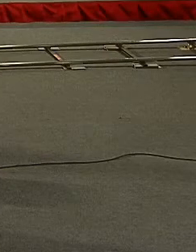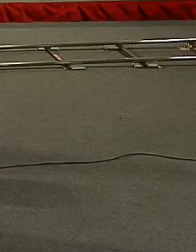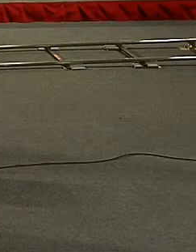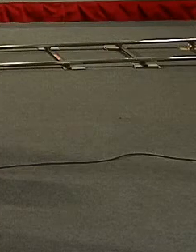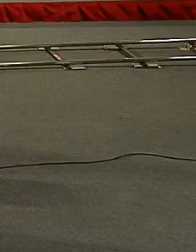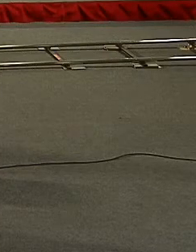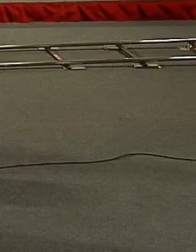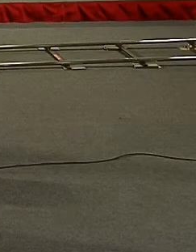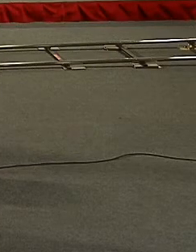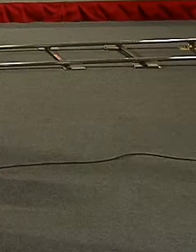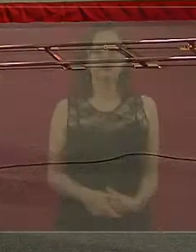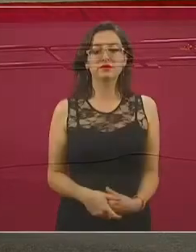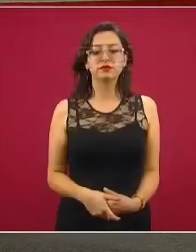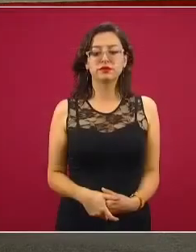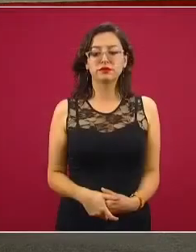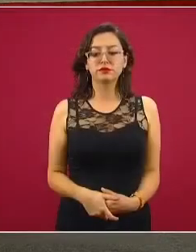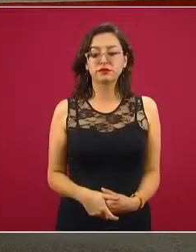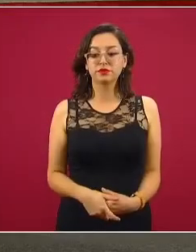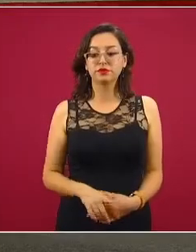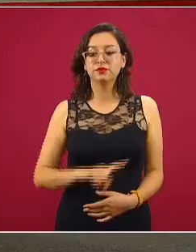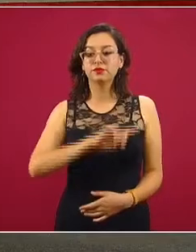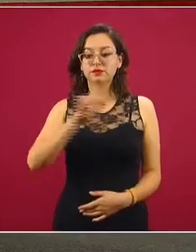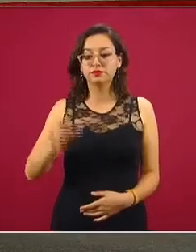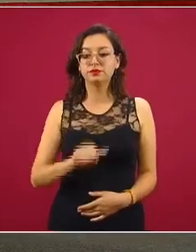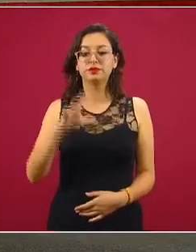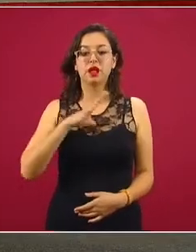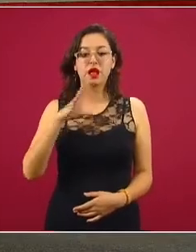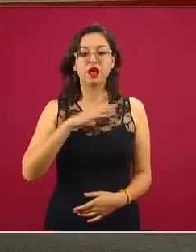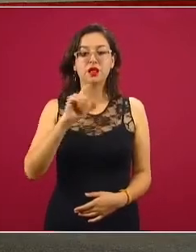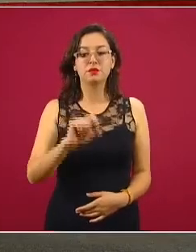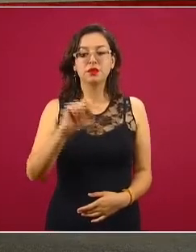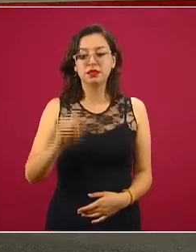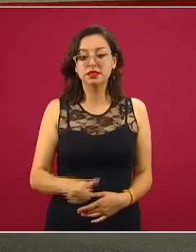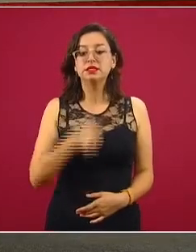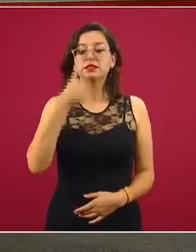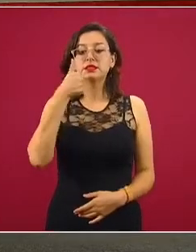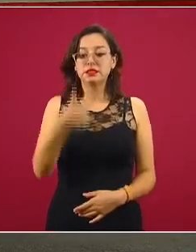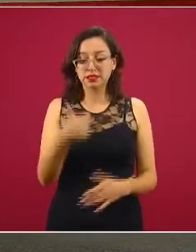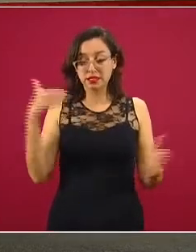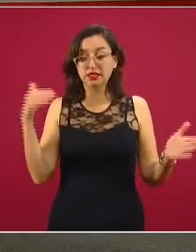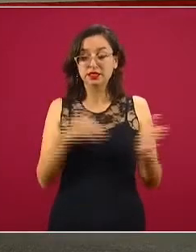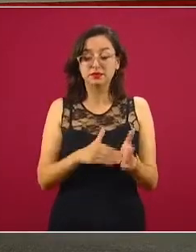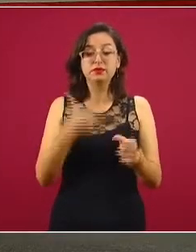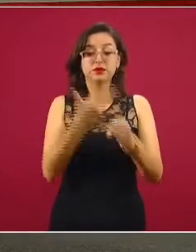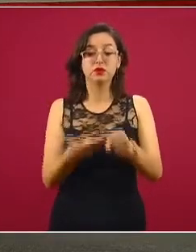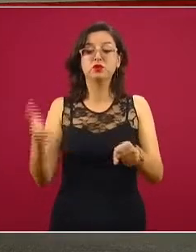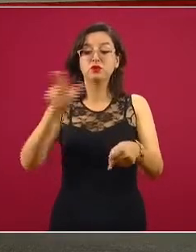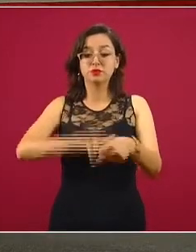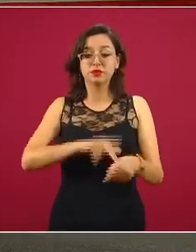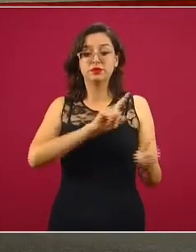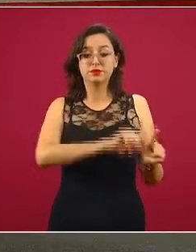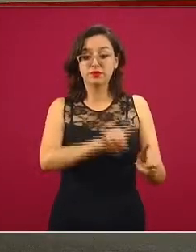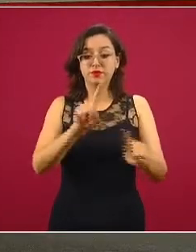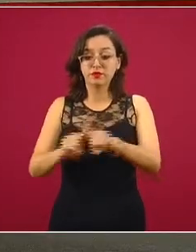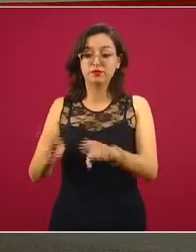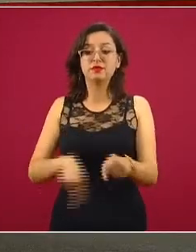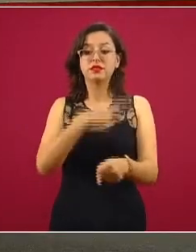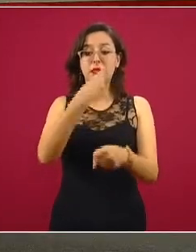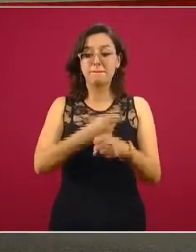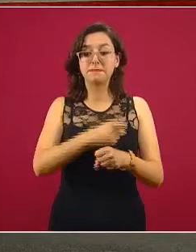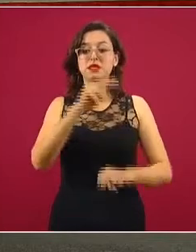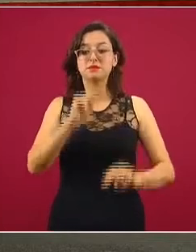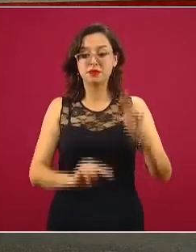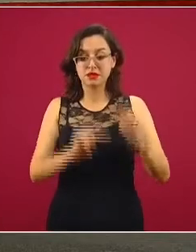26,000, les doy solo el número redondo, más de 26,000 unidades de salud, de primer nivel, es